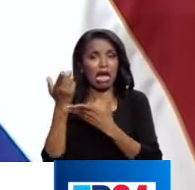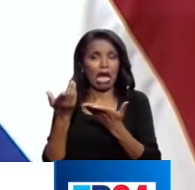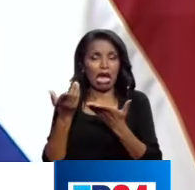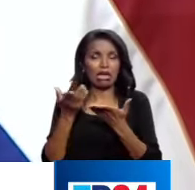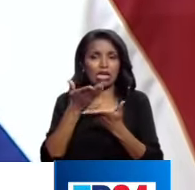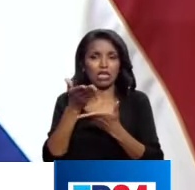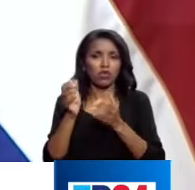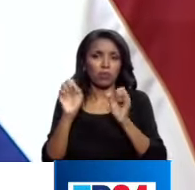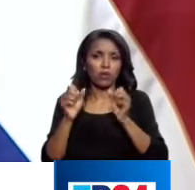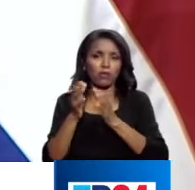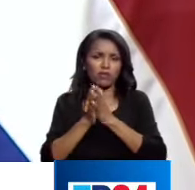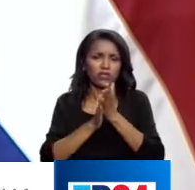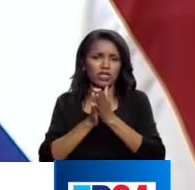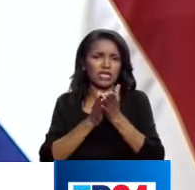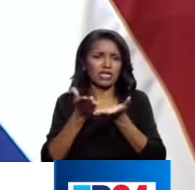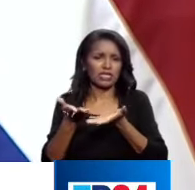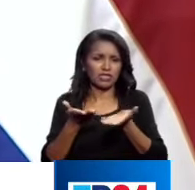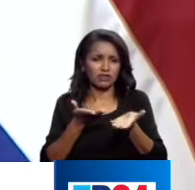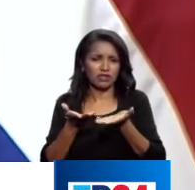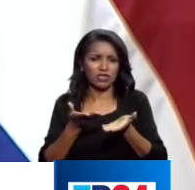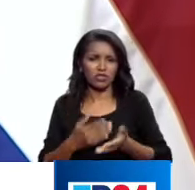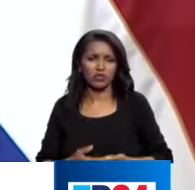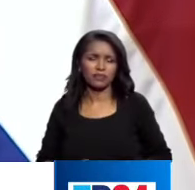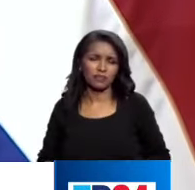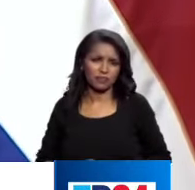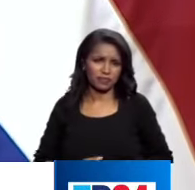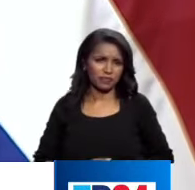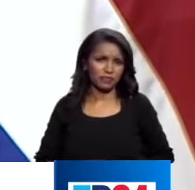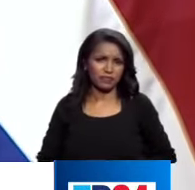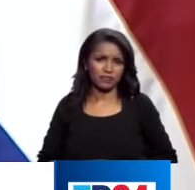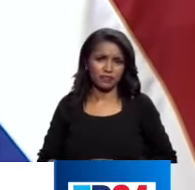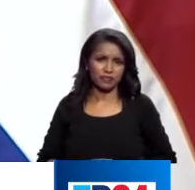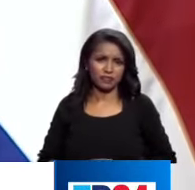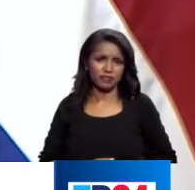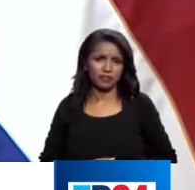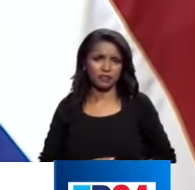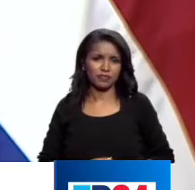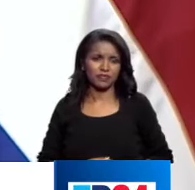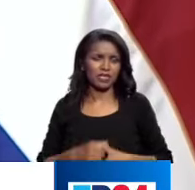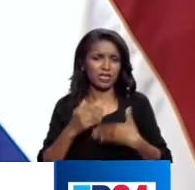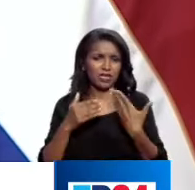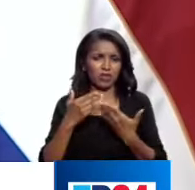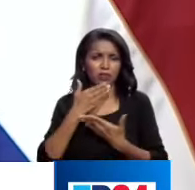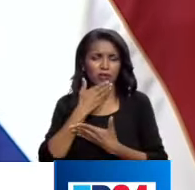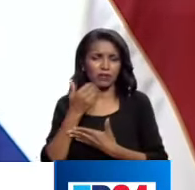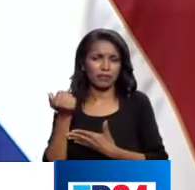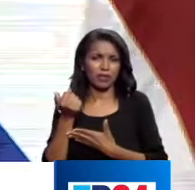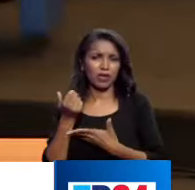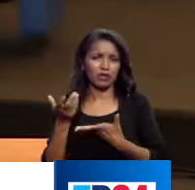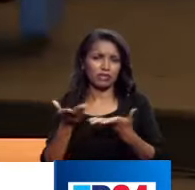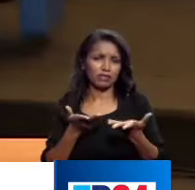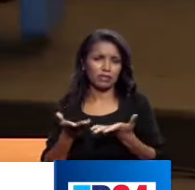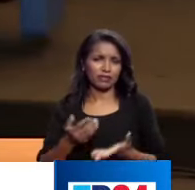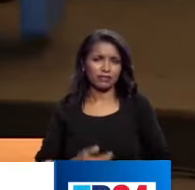estén contemplados para mejorar esa conectividad y mejorar esa fluidez de destino, sobre todo local.